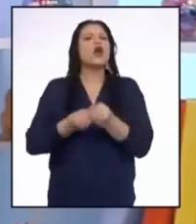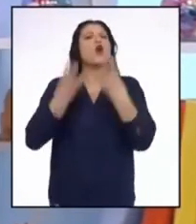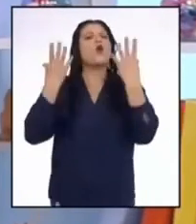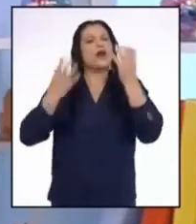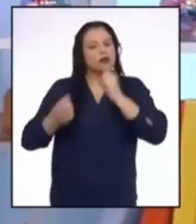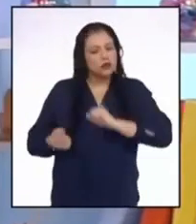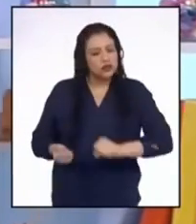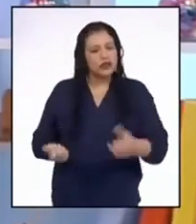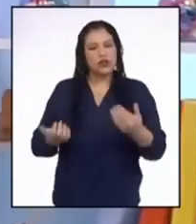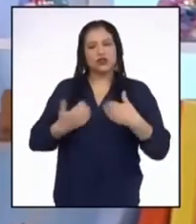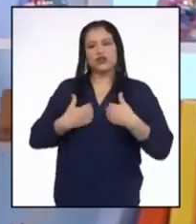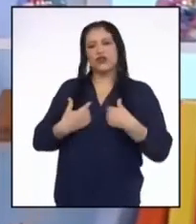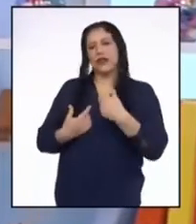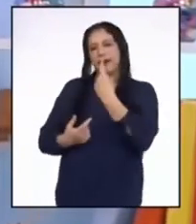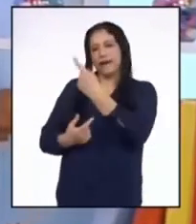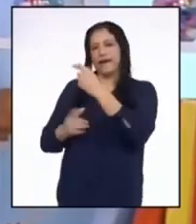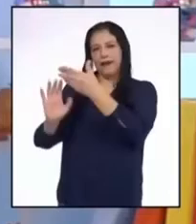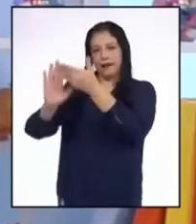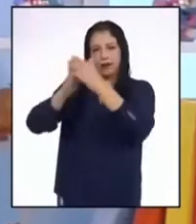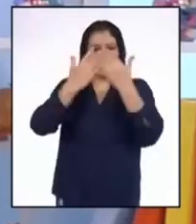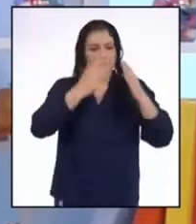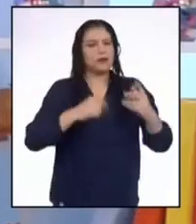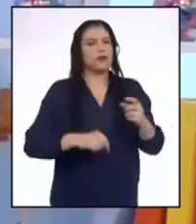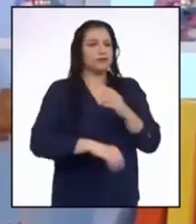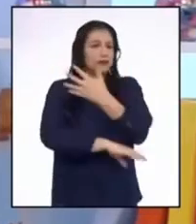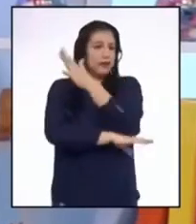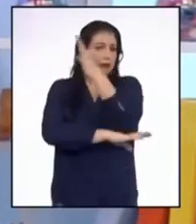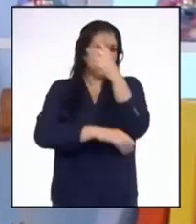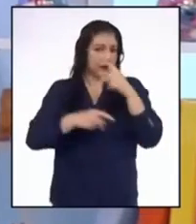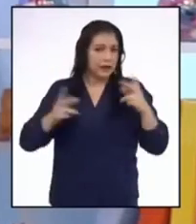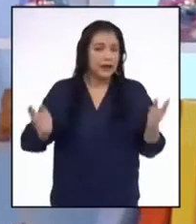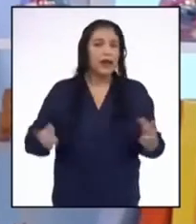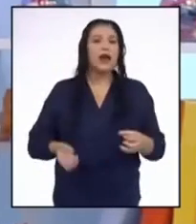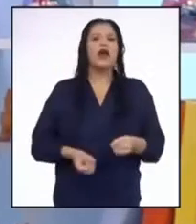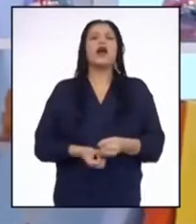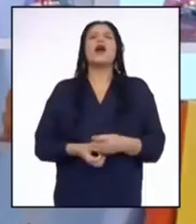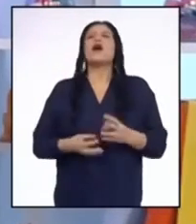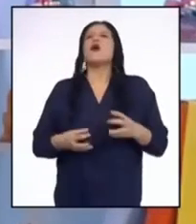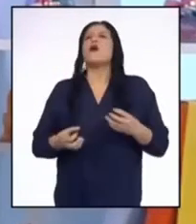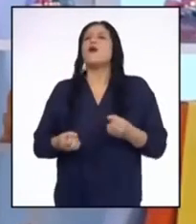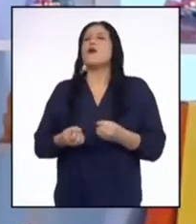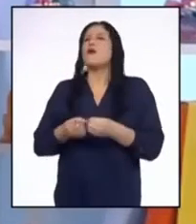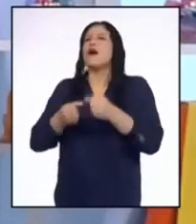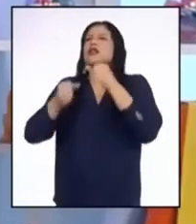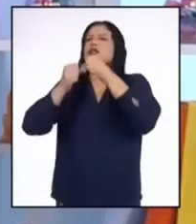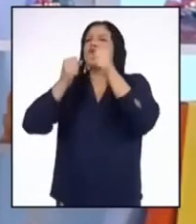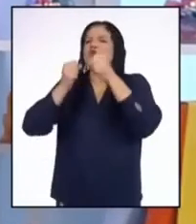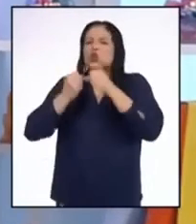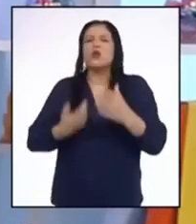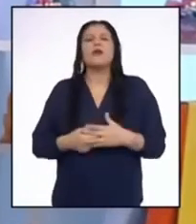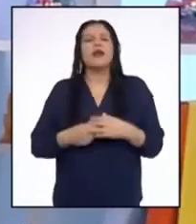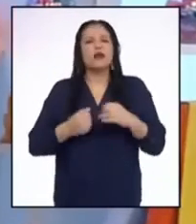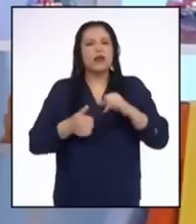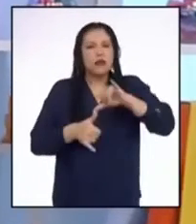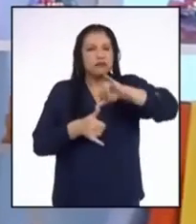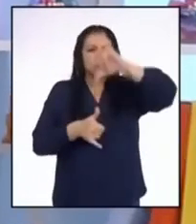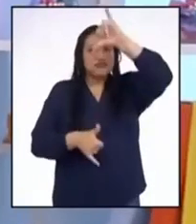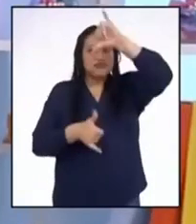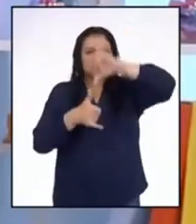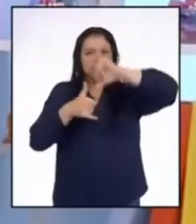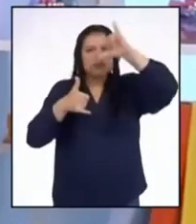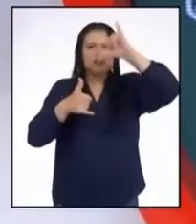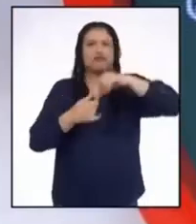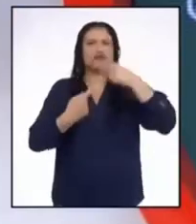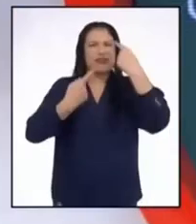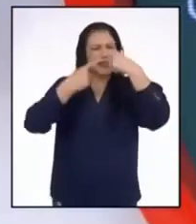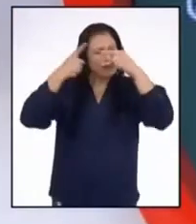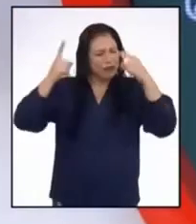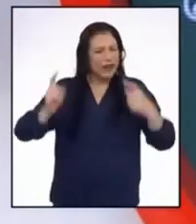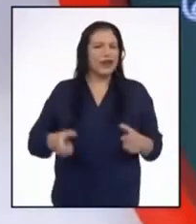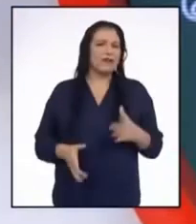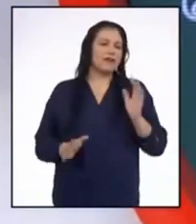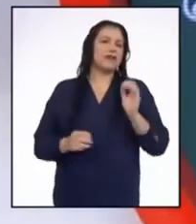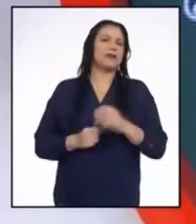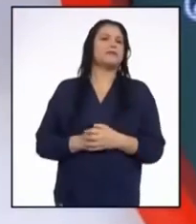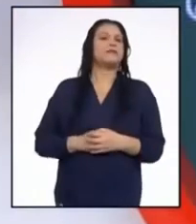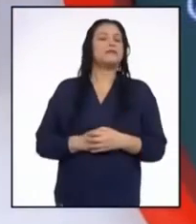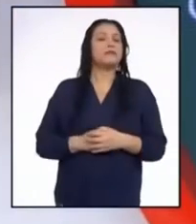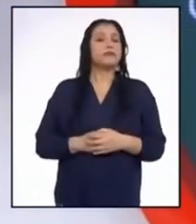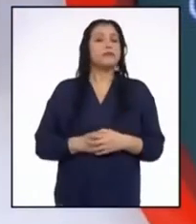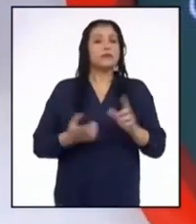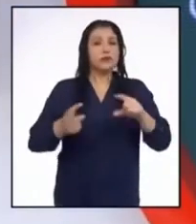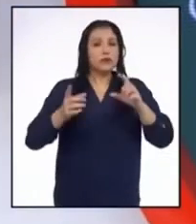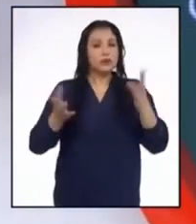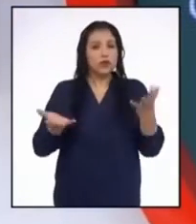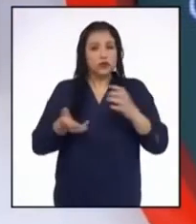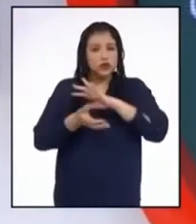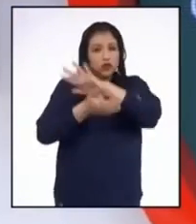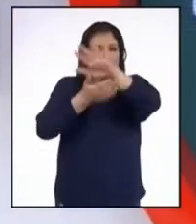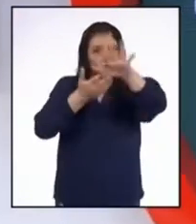hijos de las comunidades de la Amazonía, la talla de los pobladores de la comunidad Quichua, etc. Entonces, la